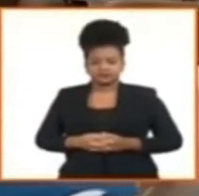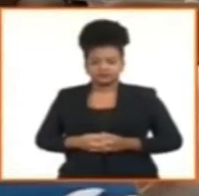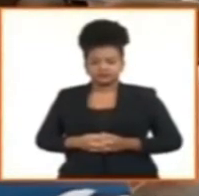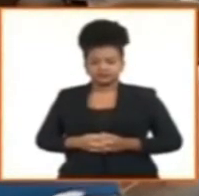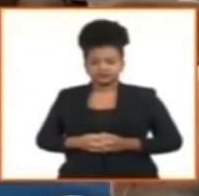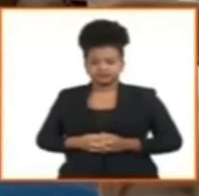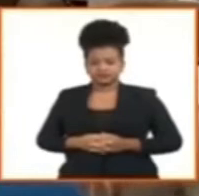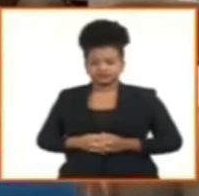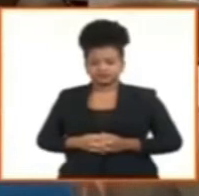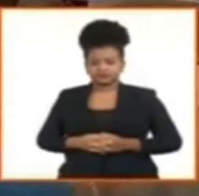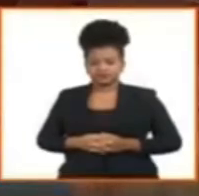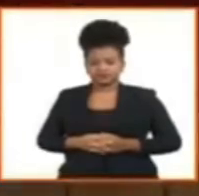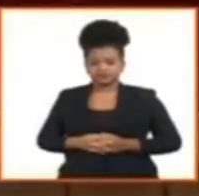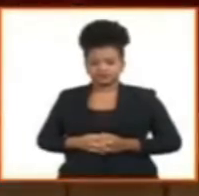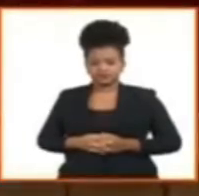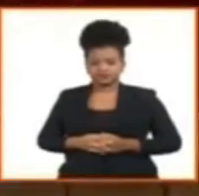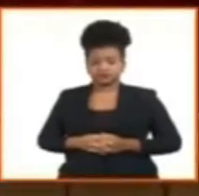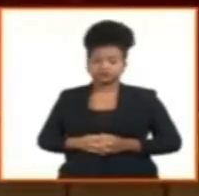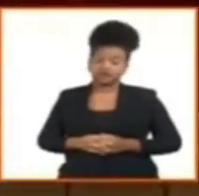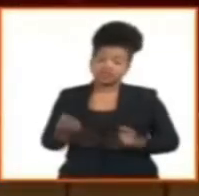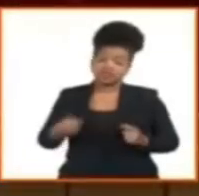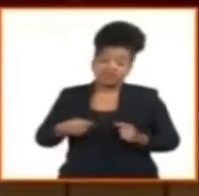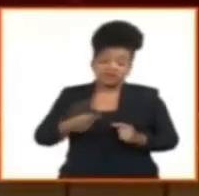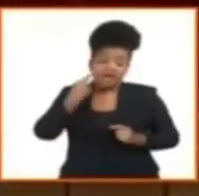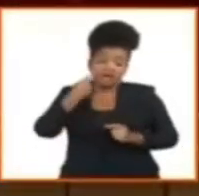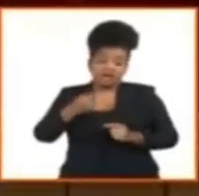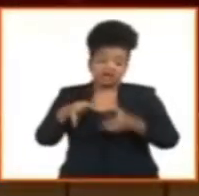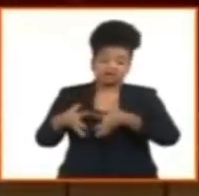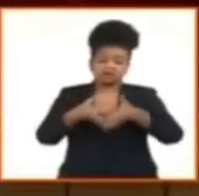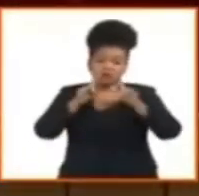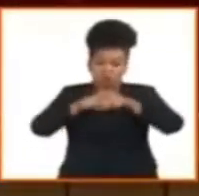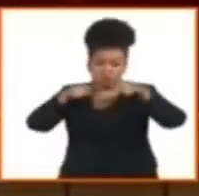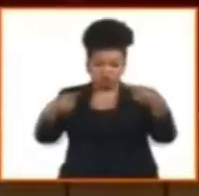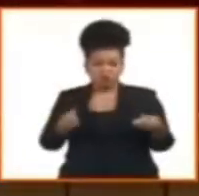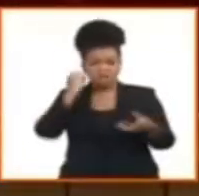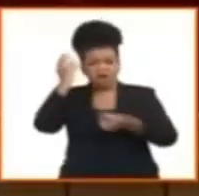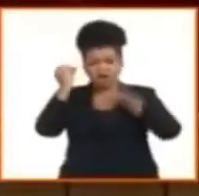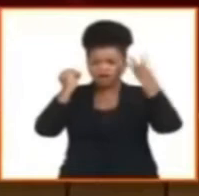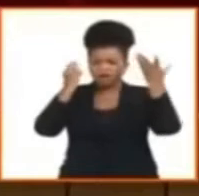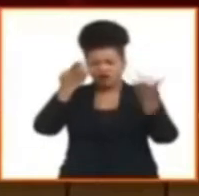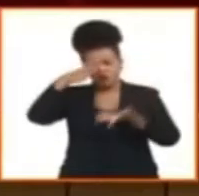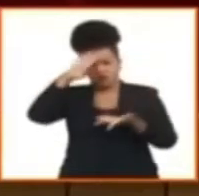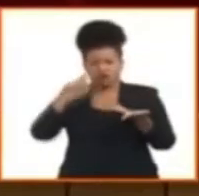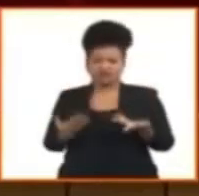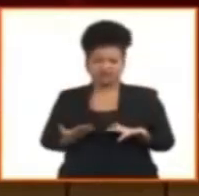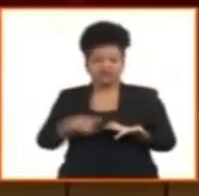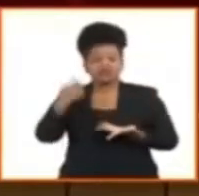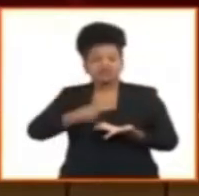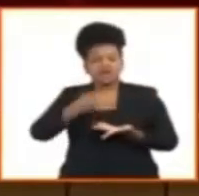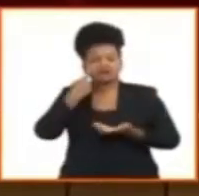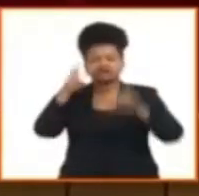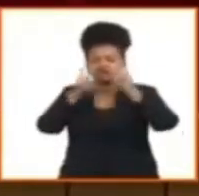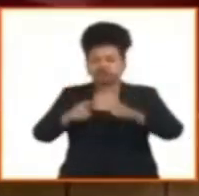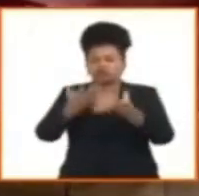habría que preguntarse por qué se trata de difamar sobre Cuba y no se condena a los desaparecidos, a los líderes sociales y